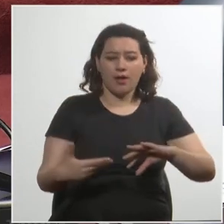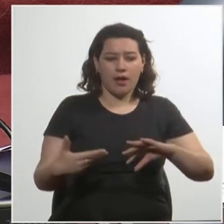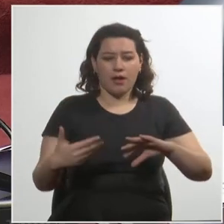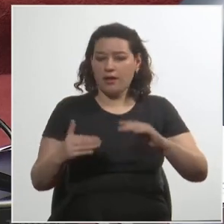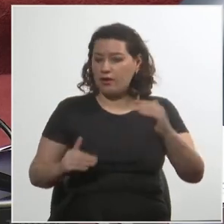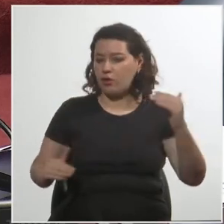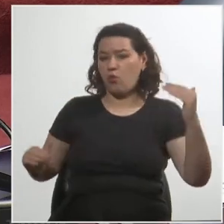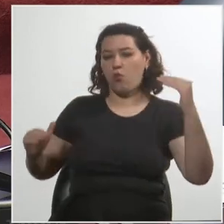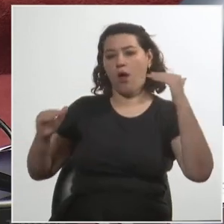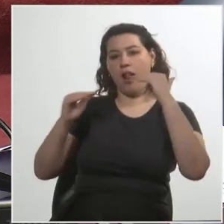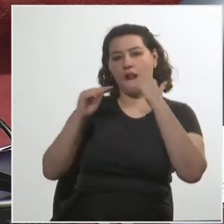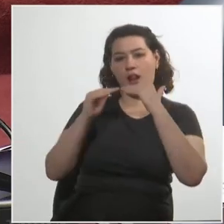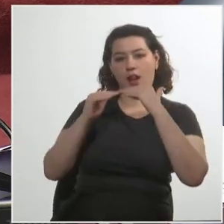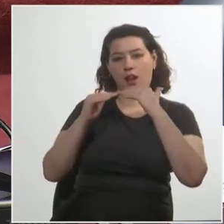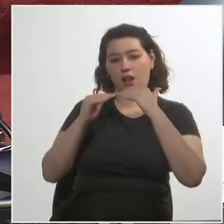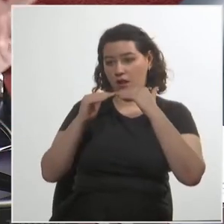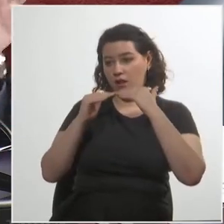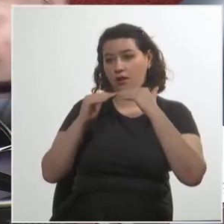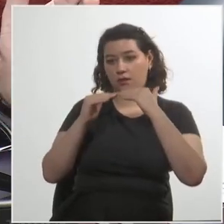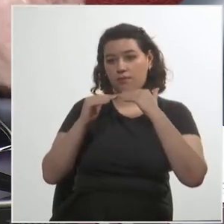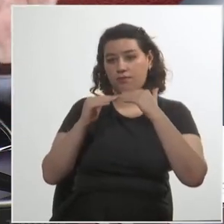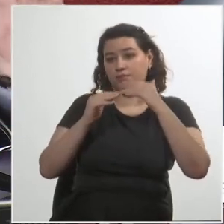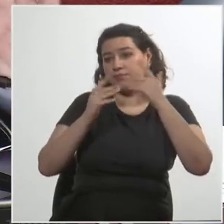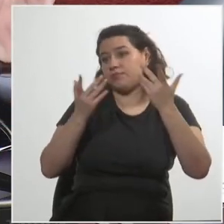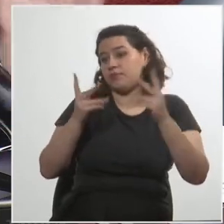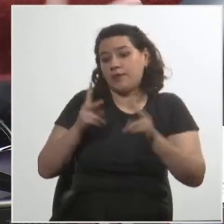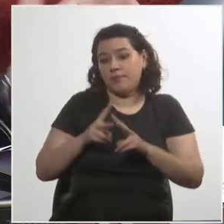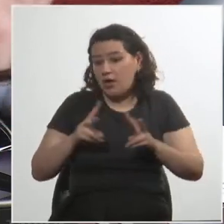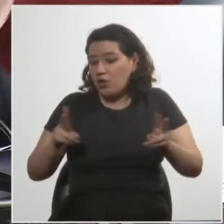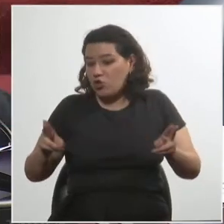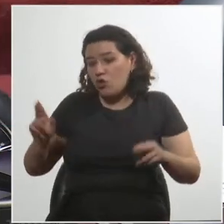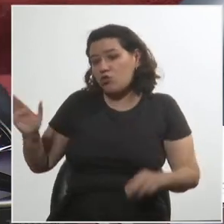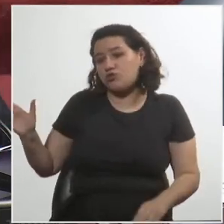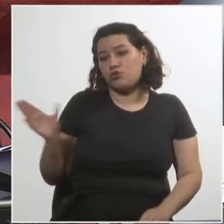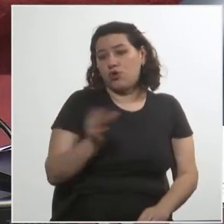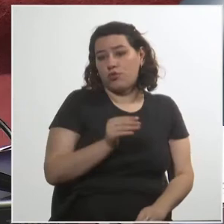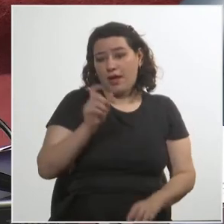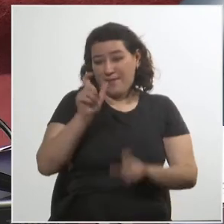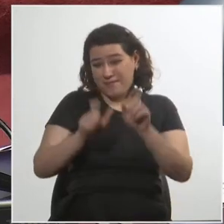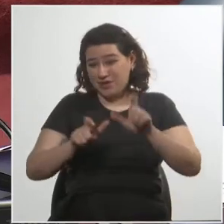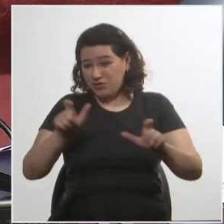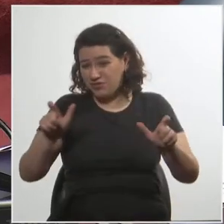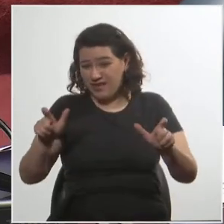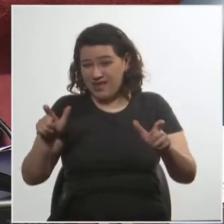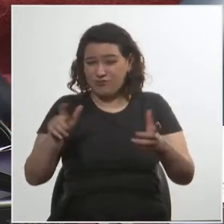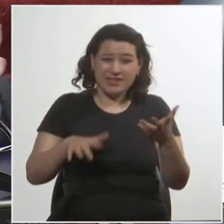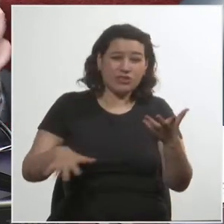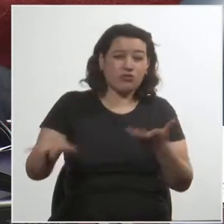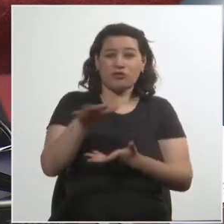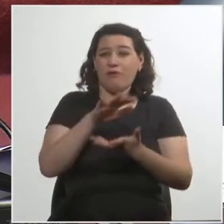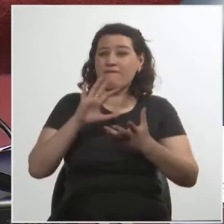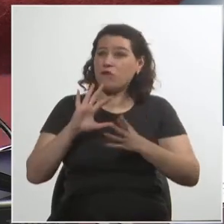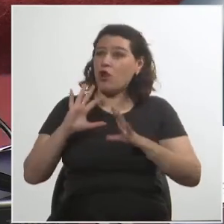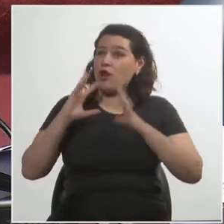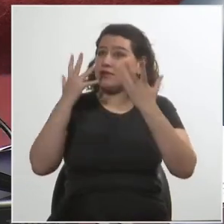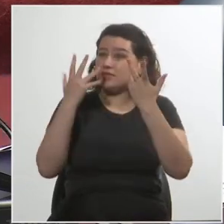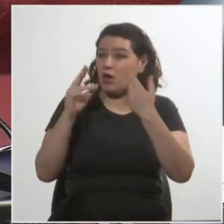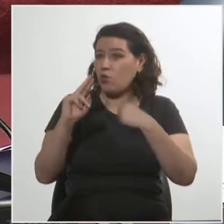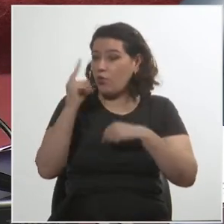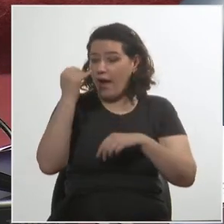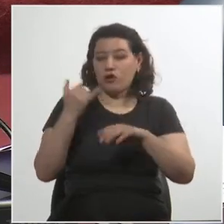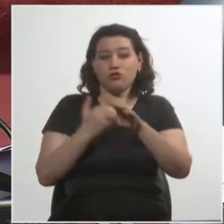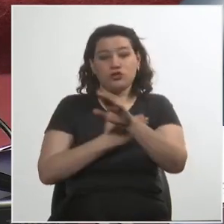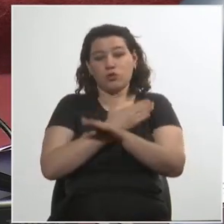Y tratar de igual manera a todos los que en aquel periodo violento de la vida del país sufrieron consecuencias